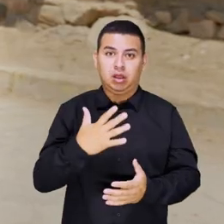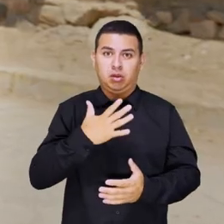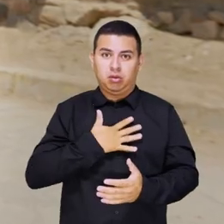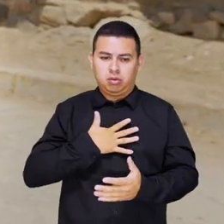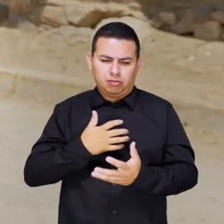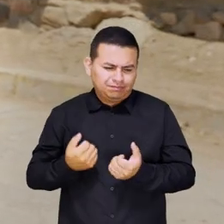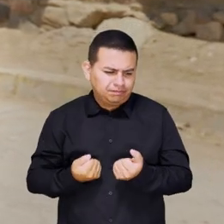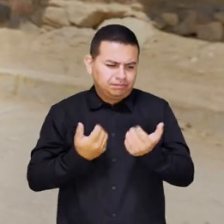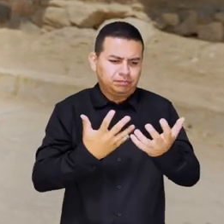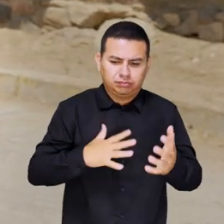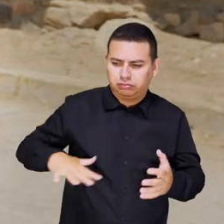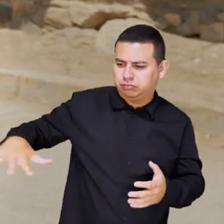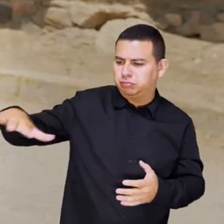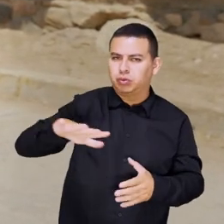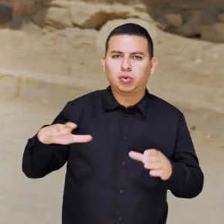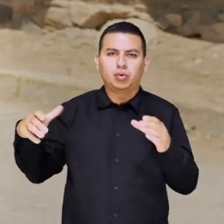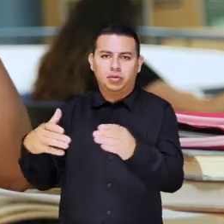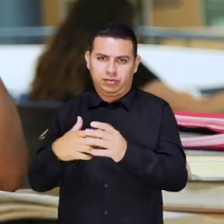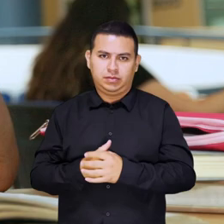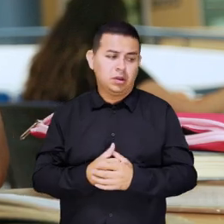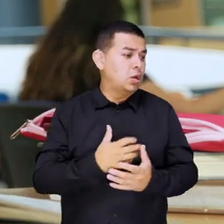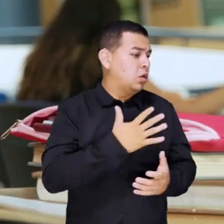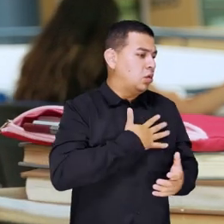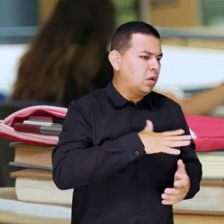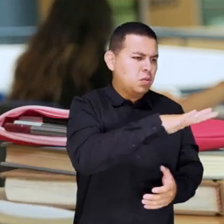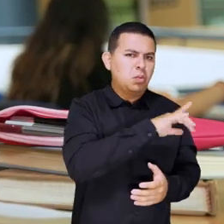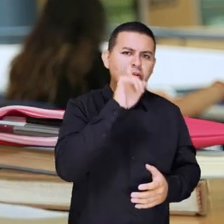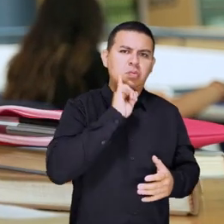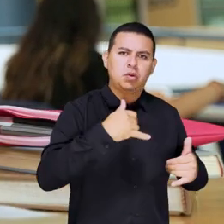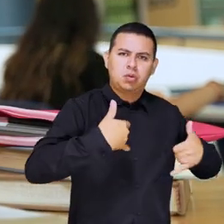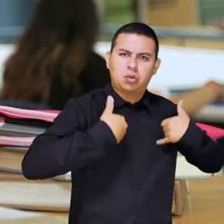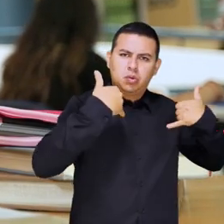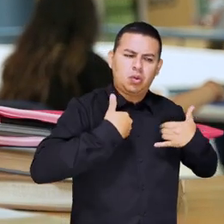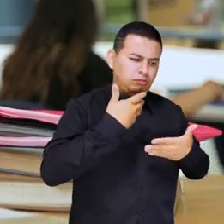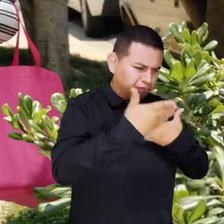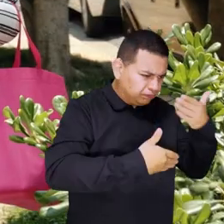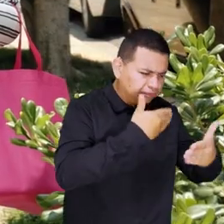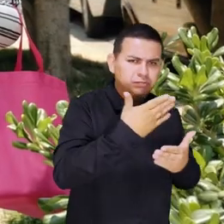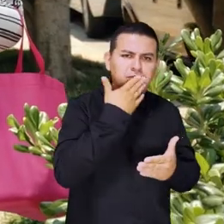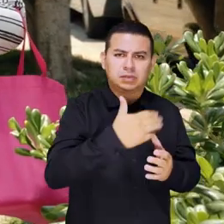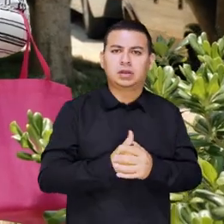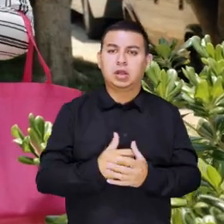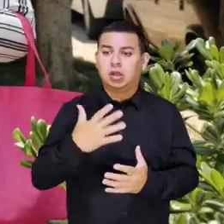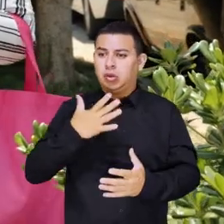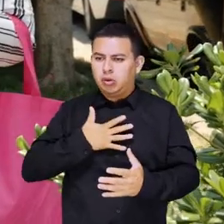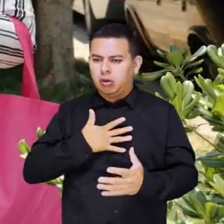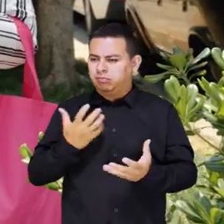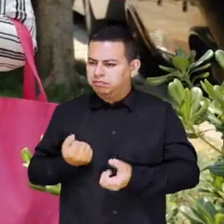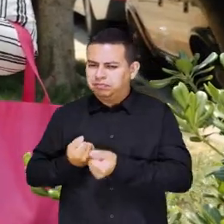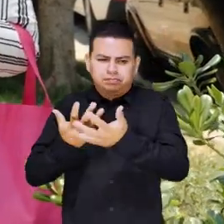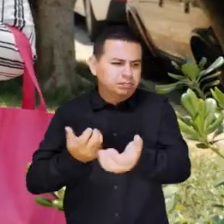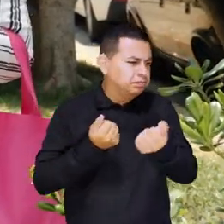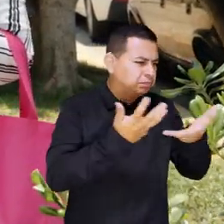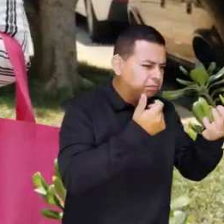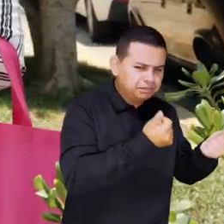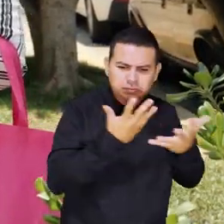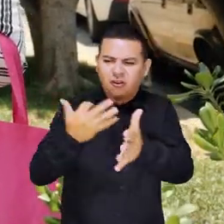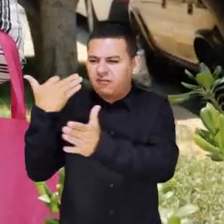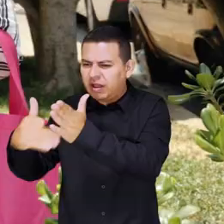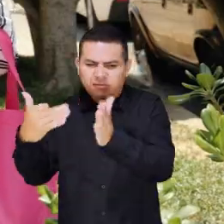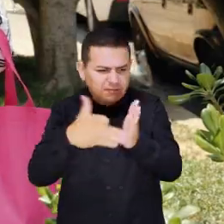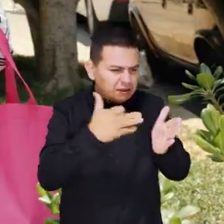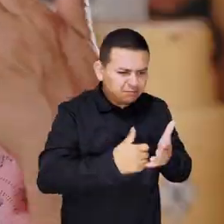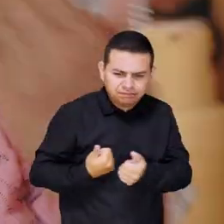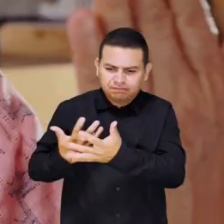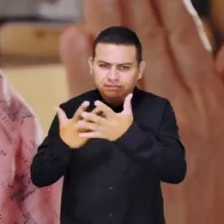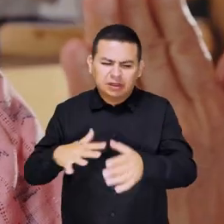konya dusuju kanya sianyuju dusuju kanya siana kwachi kunika kunchinu dusuju kanya sia nya